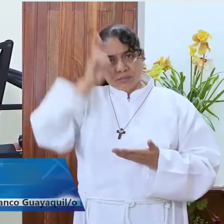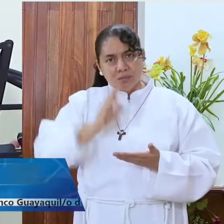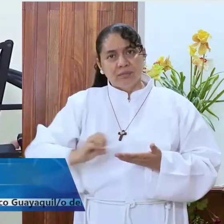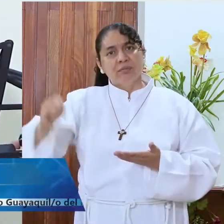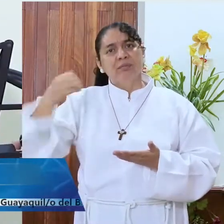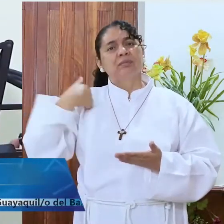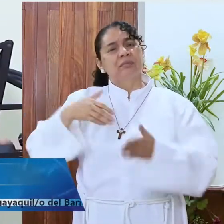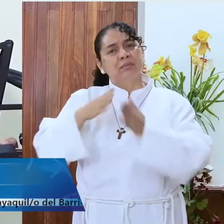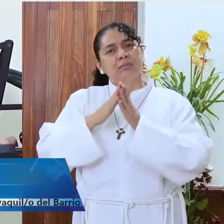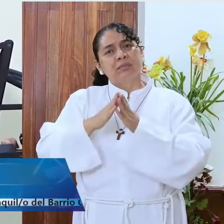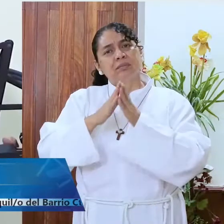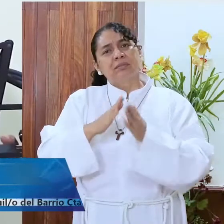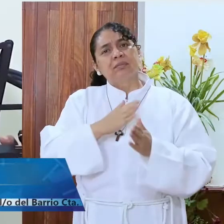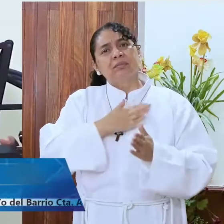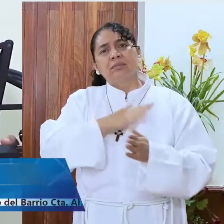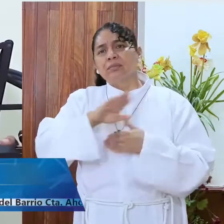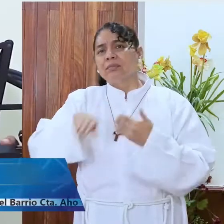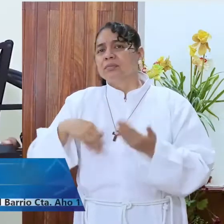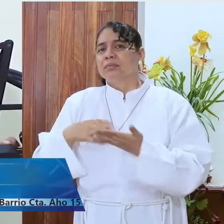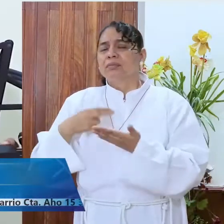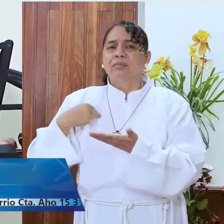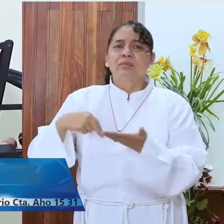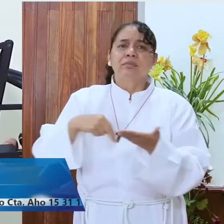señor ten piedad